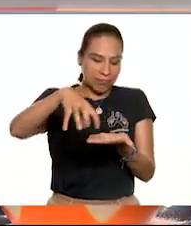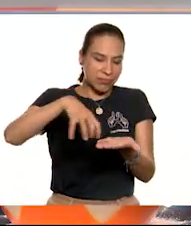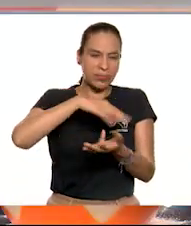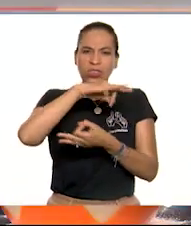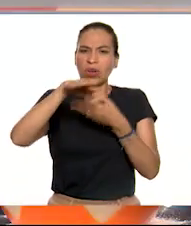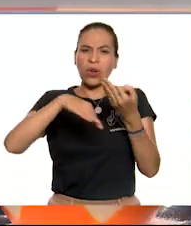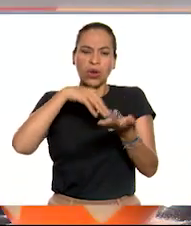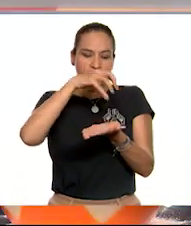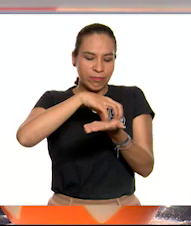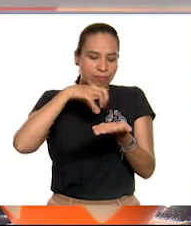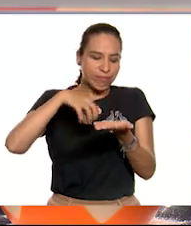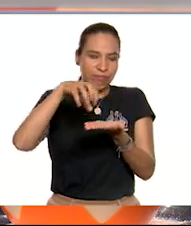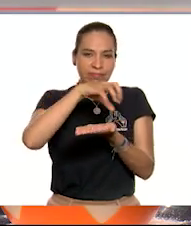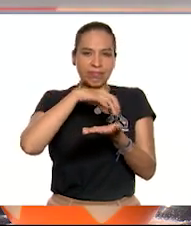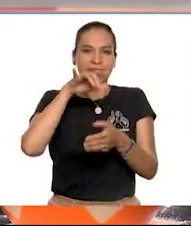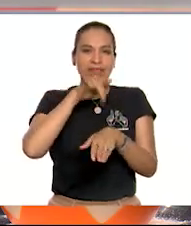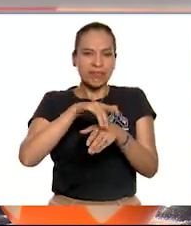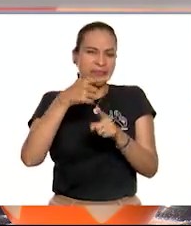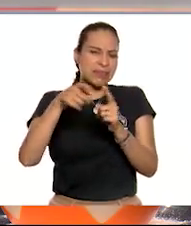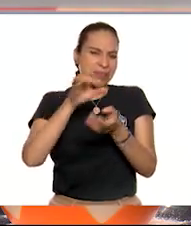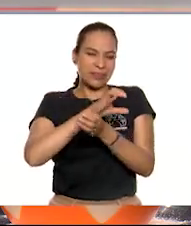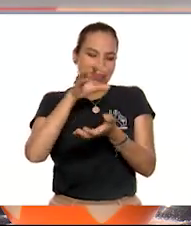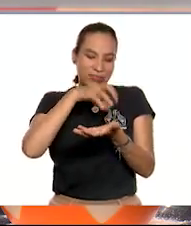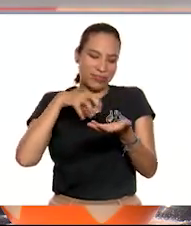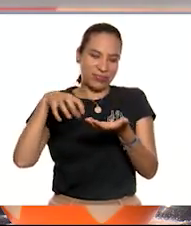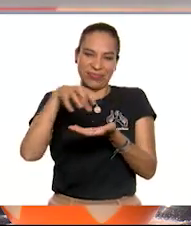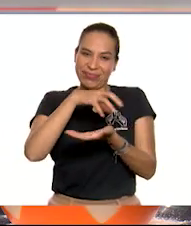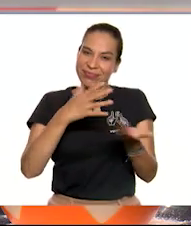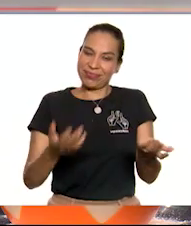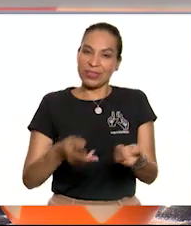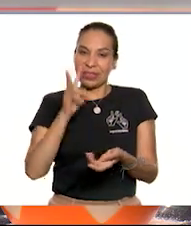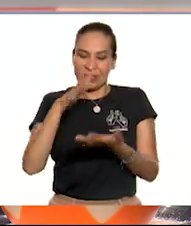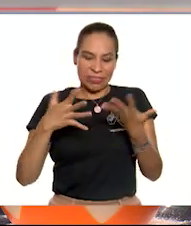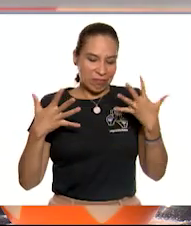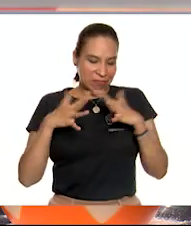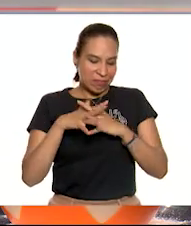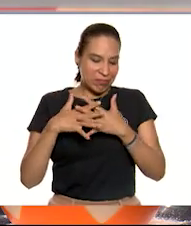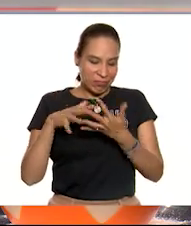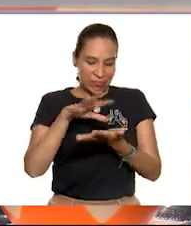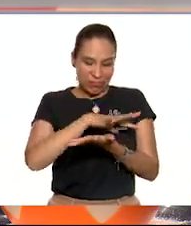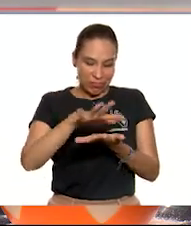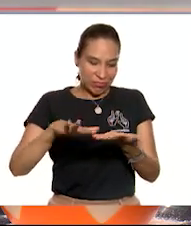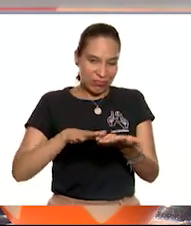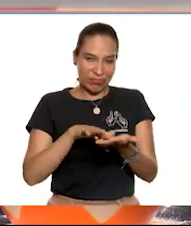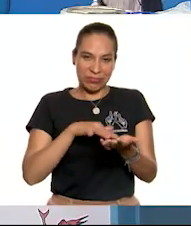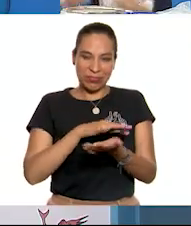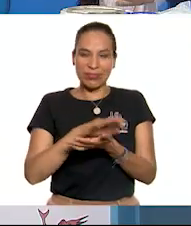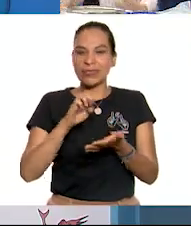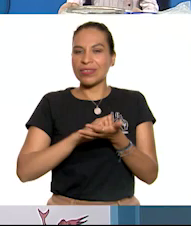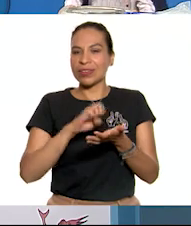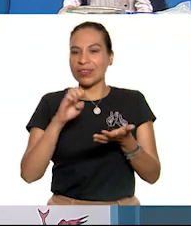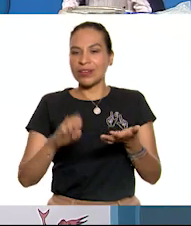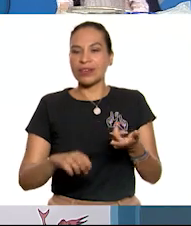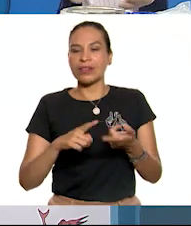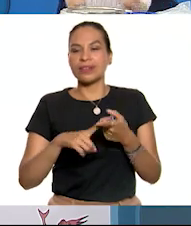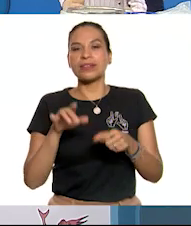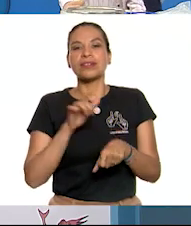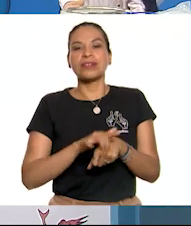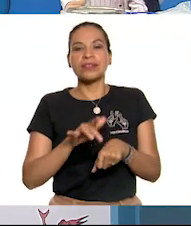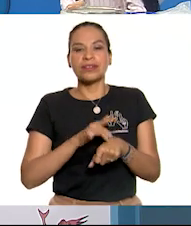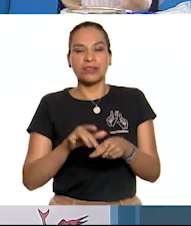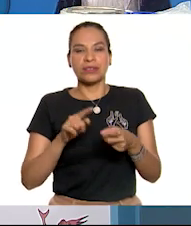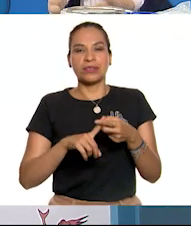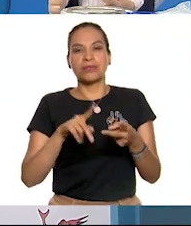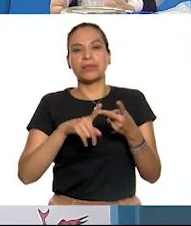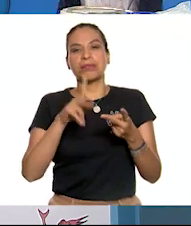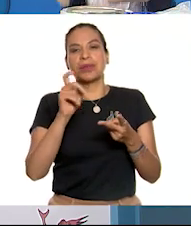todos los ingredientes. Ta, ta, ta, ta, ta, ta, ta, ta. Son una mezcla heterogénea. Ajá. Por ejemplo, el queso, el